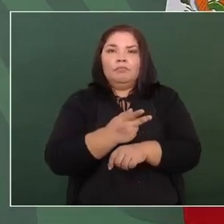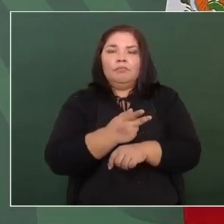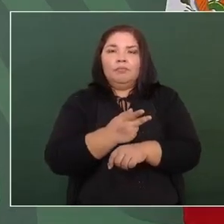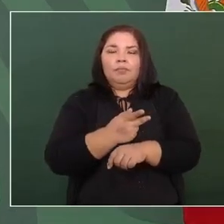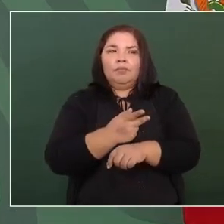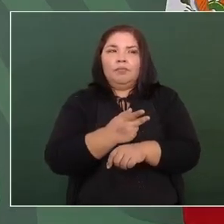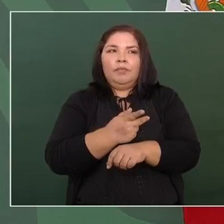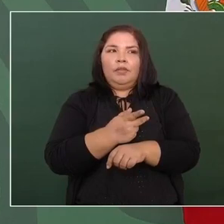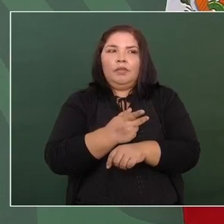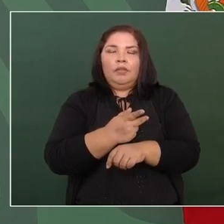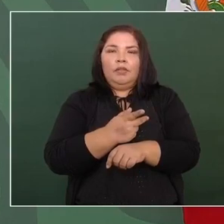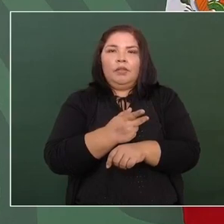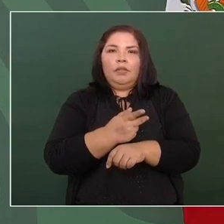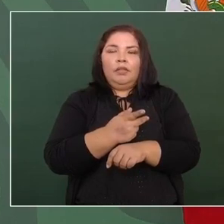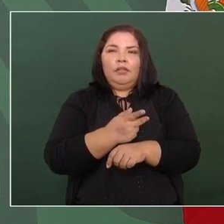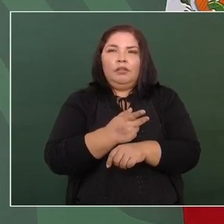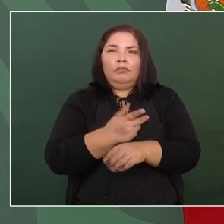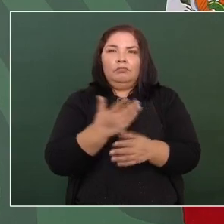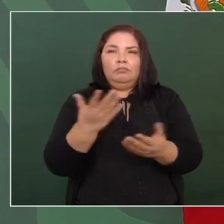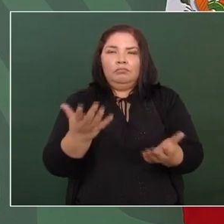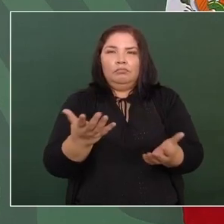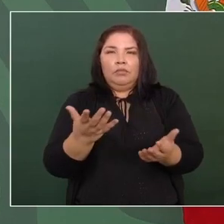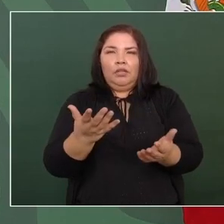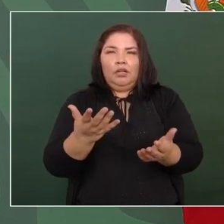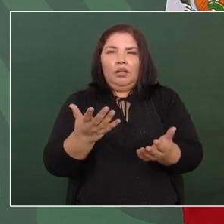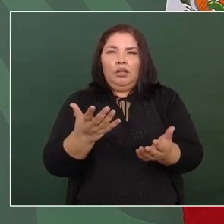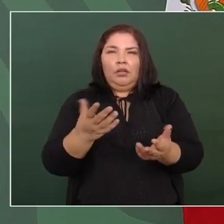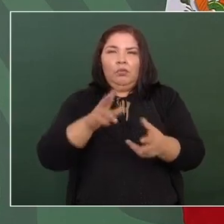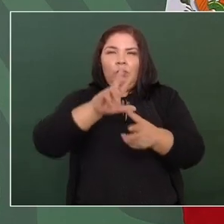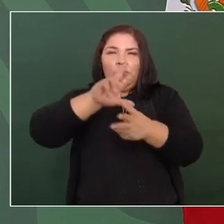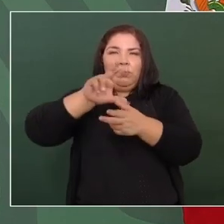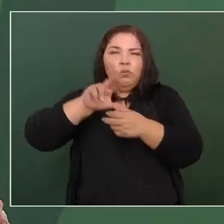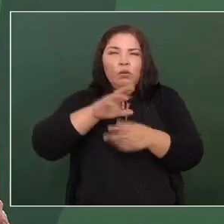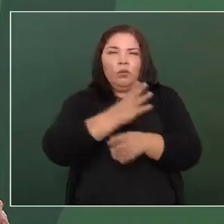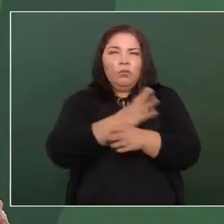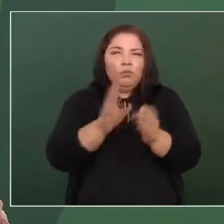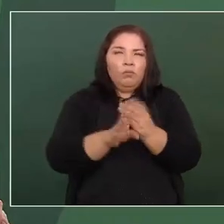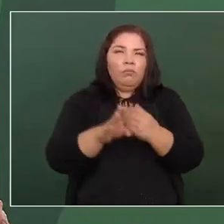entre la tragedia, entre lo malo?